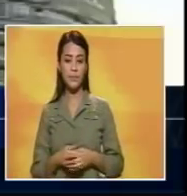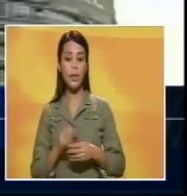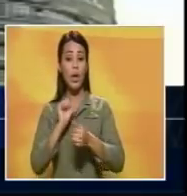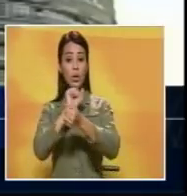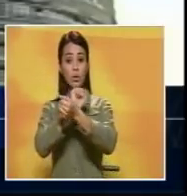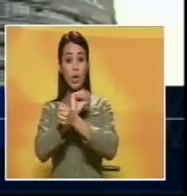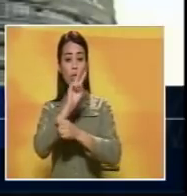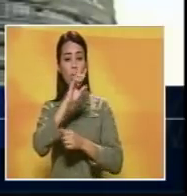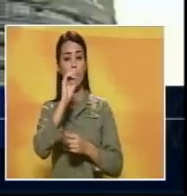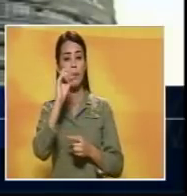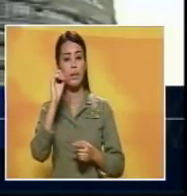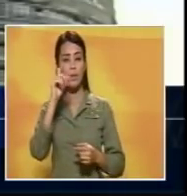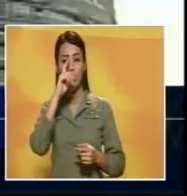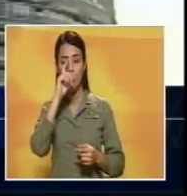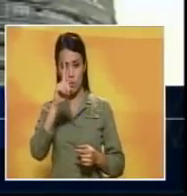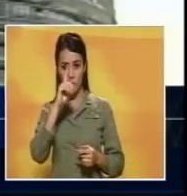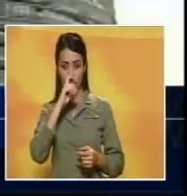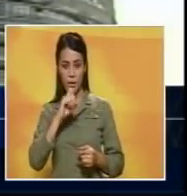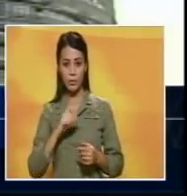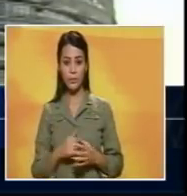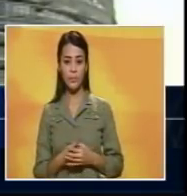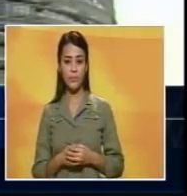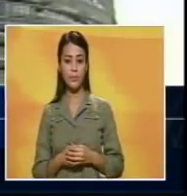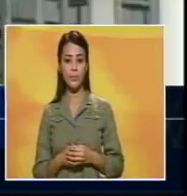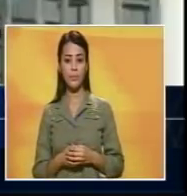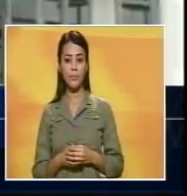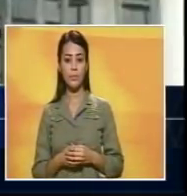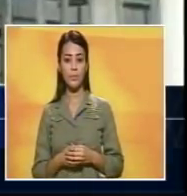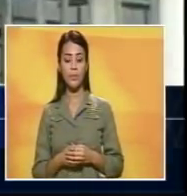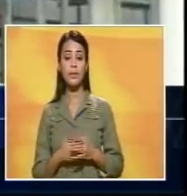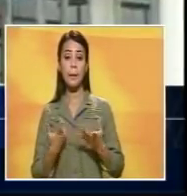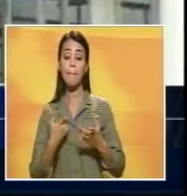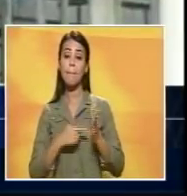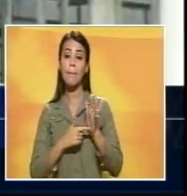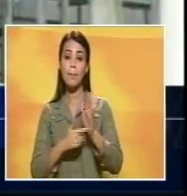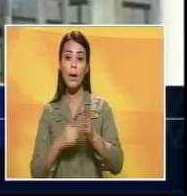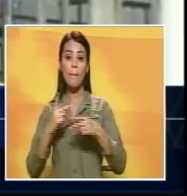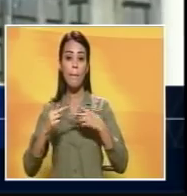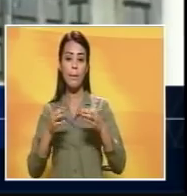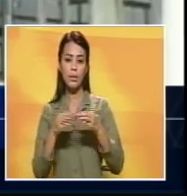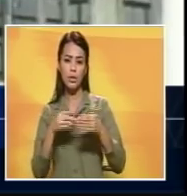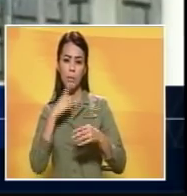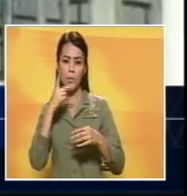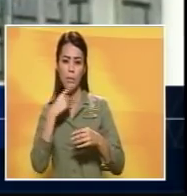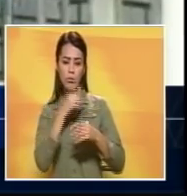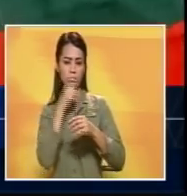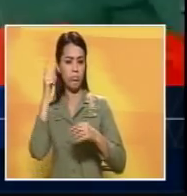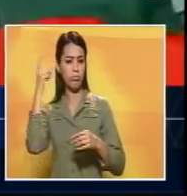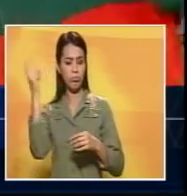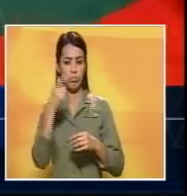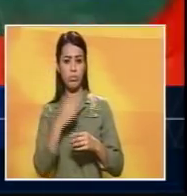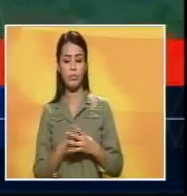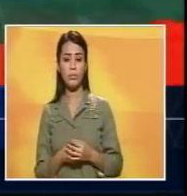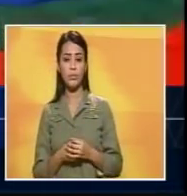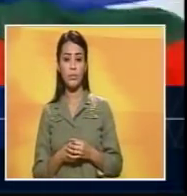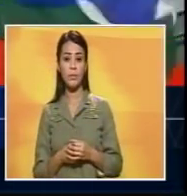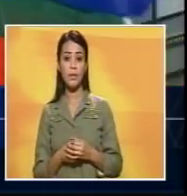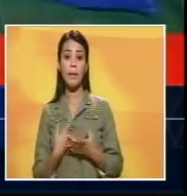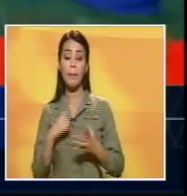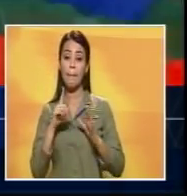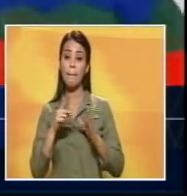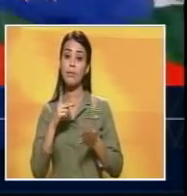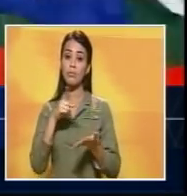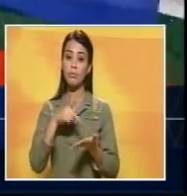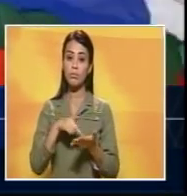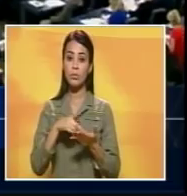encarcelado en 2001 en Eritrea. En la candidatura propuesta por el Partido Popular Europeo y los grupos de los liberales ALDE figuran